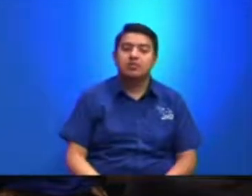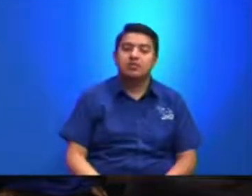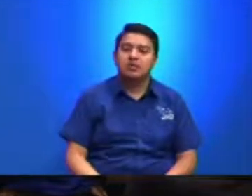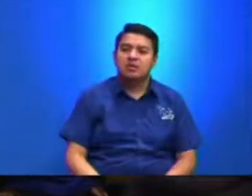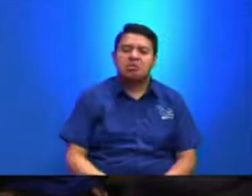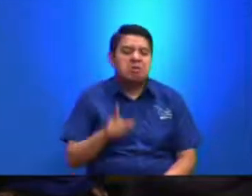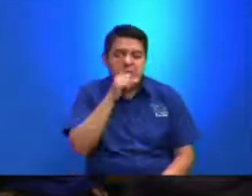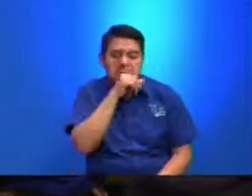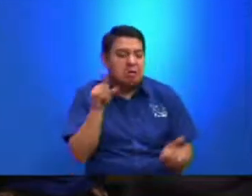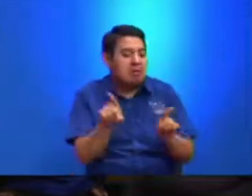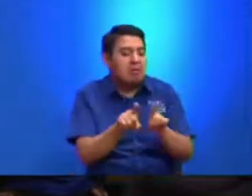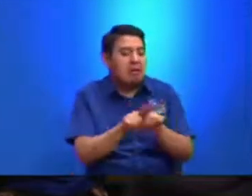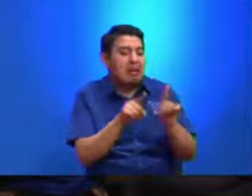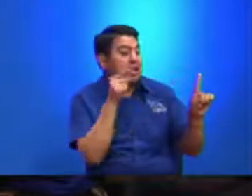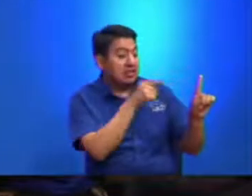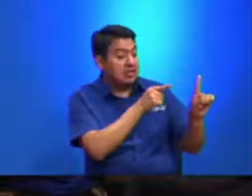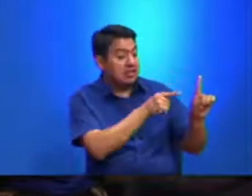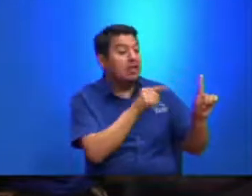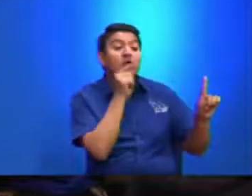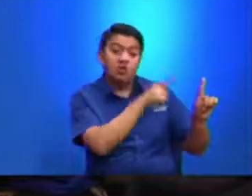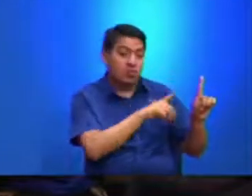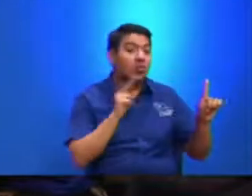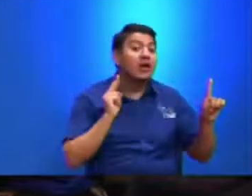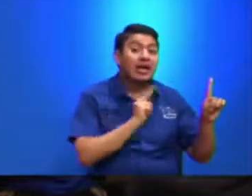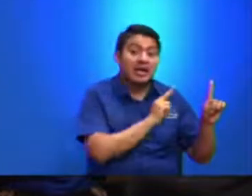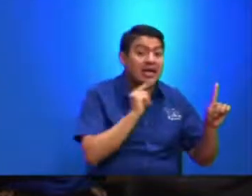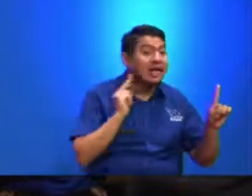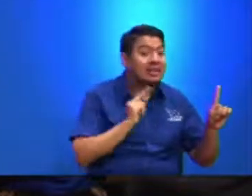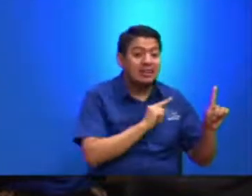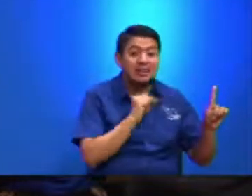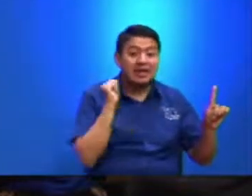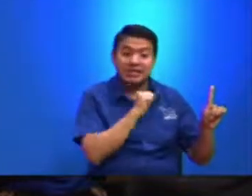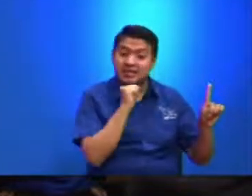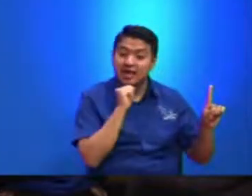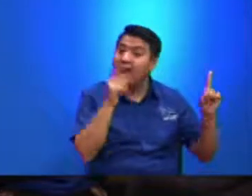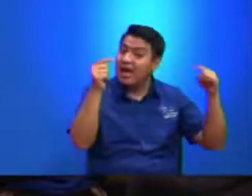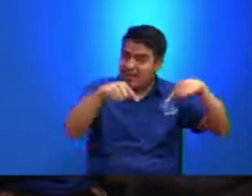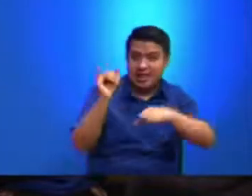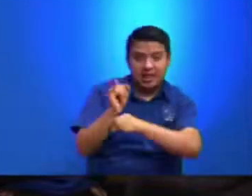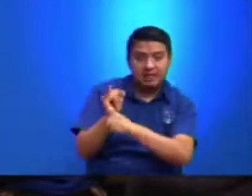allá del sol". Y yo se lo creo.